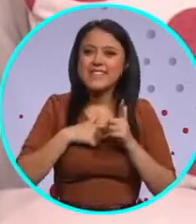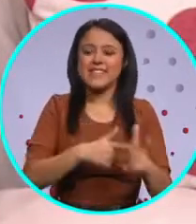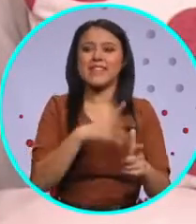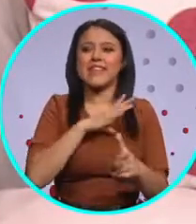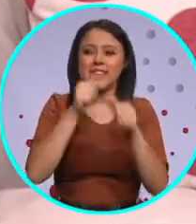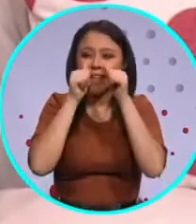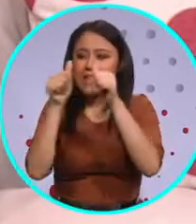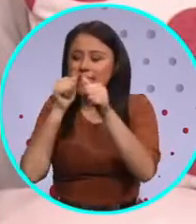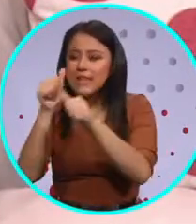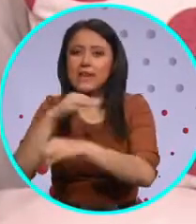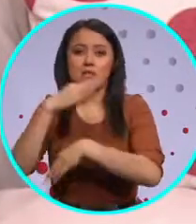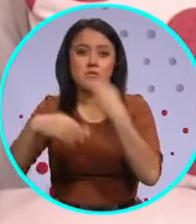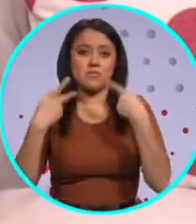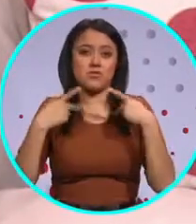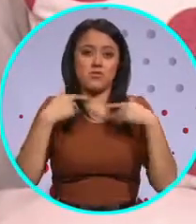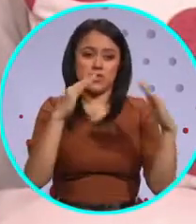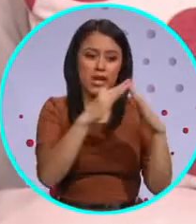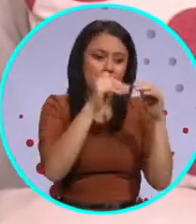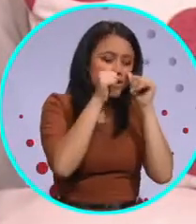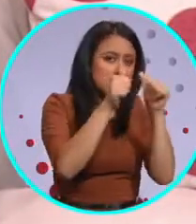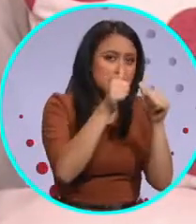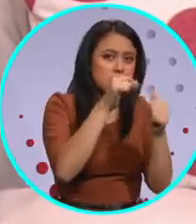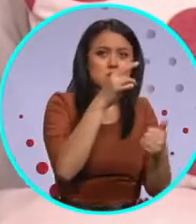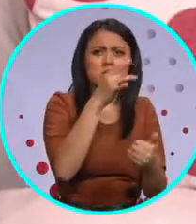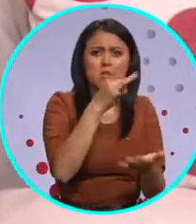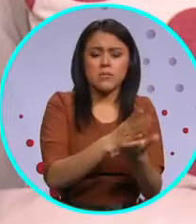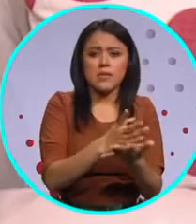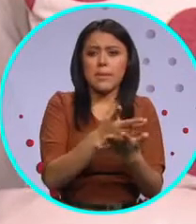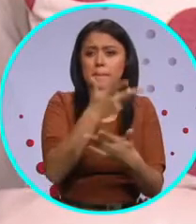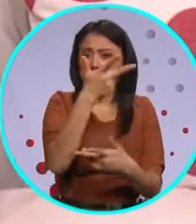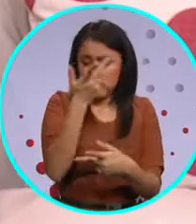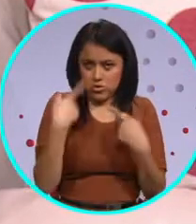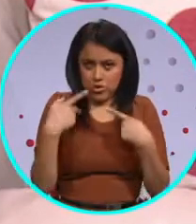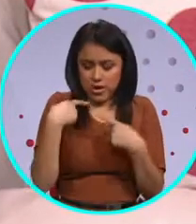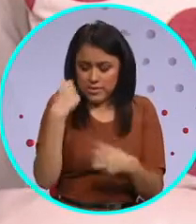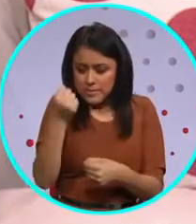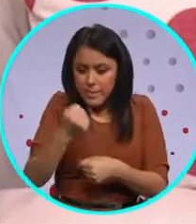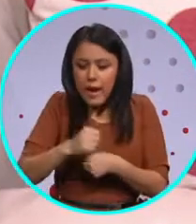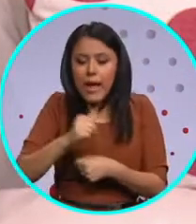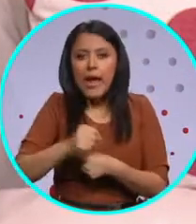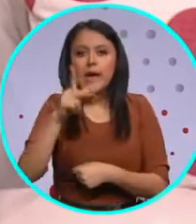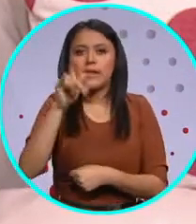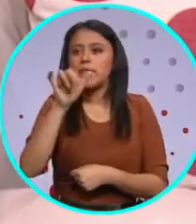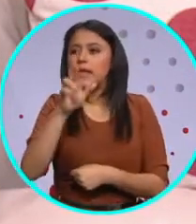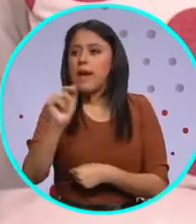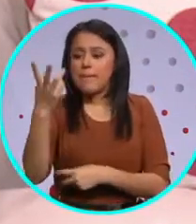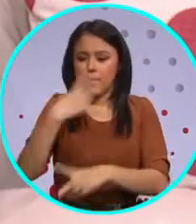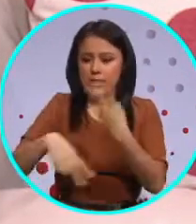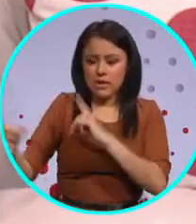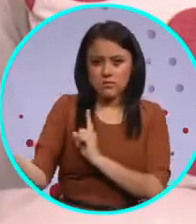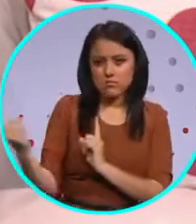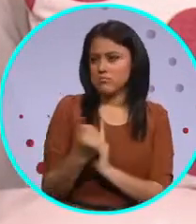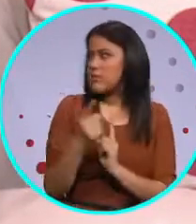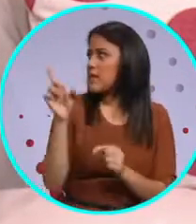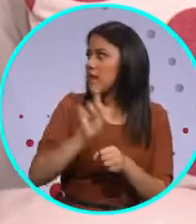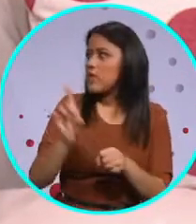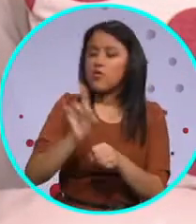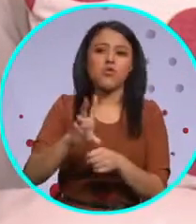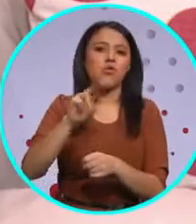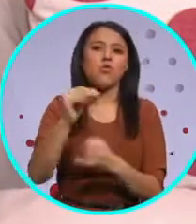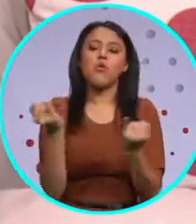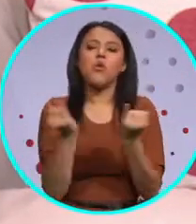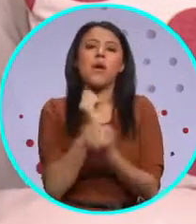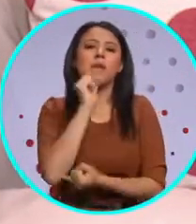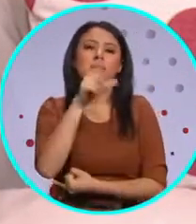atención en las casetas de atención no solamente los practicantes lo reciben a diario tomando sus datos también está pues esta nueva